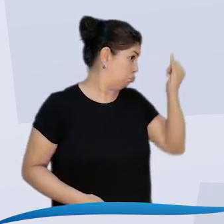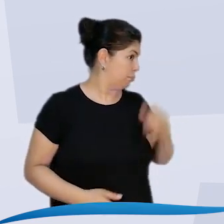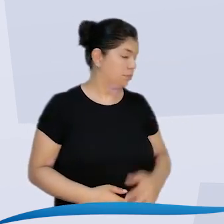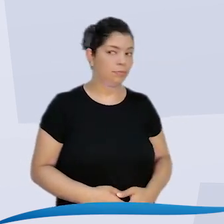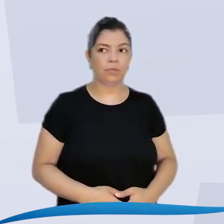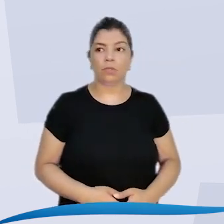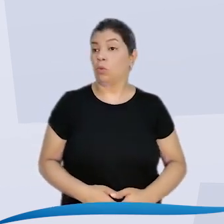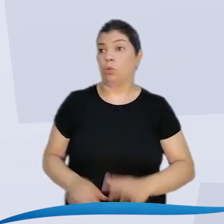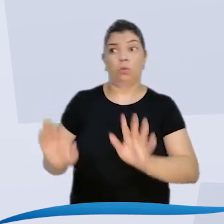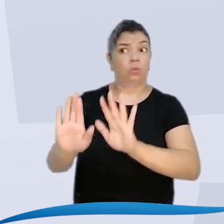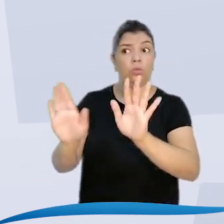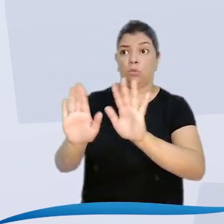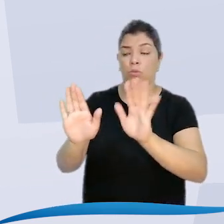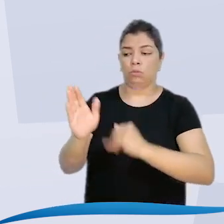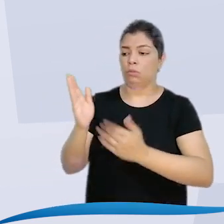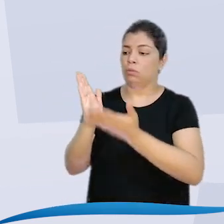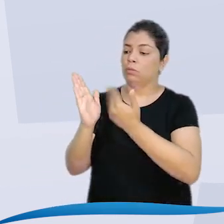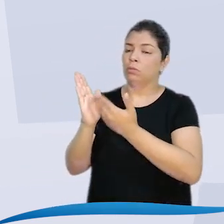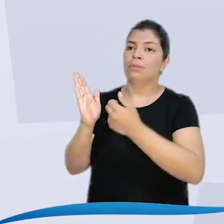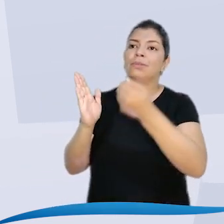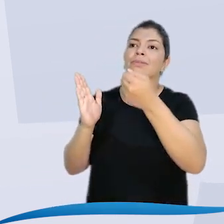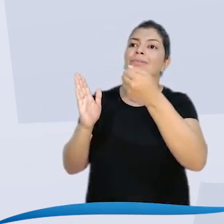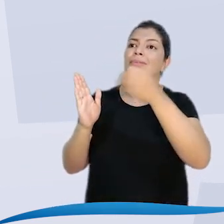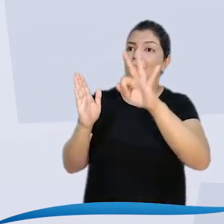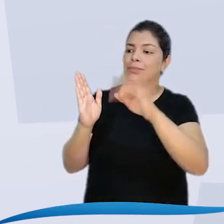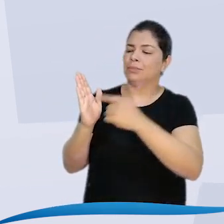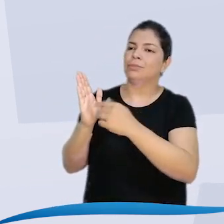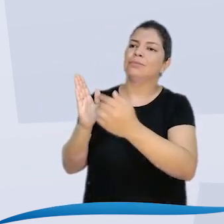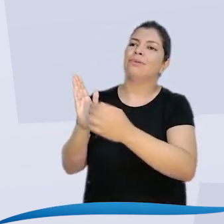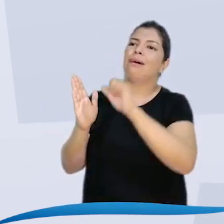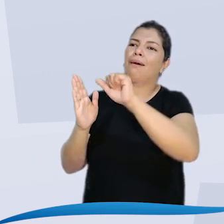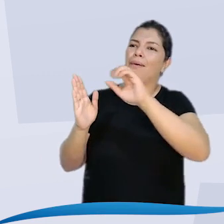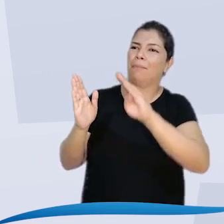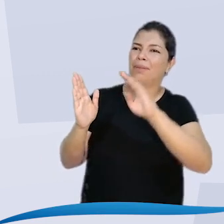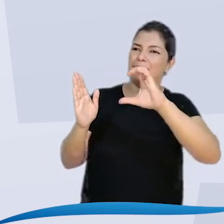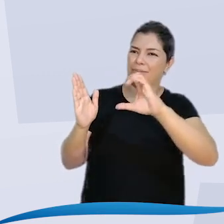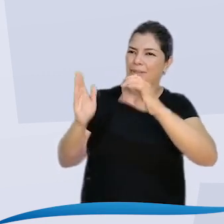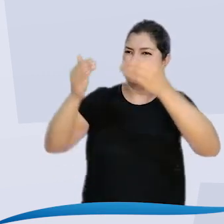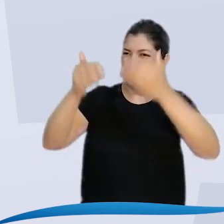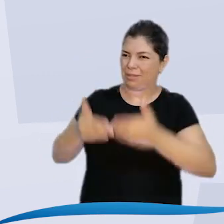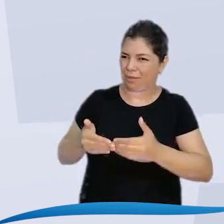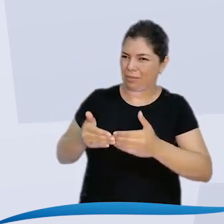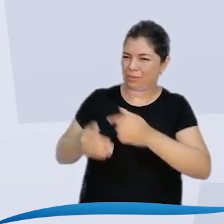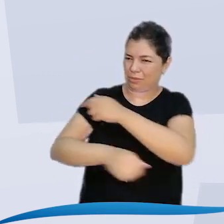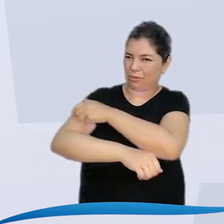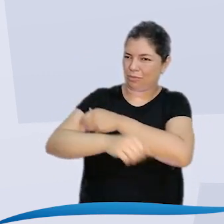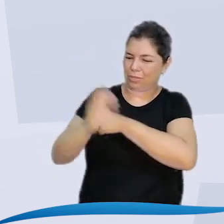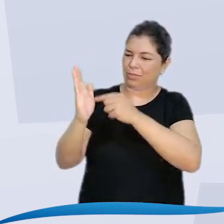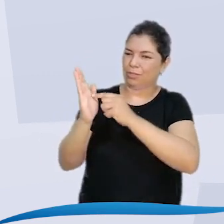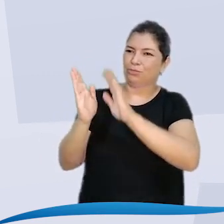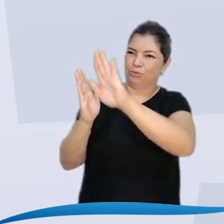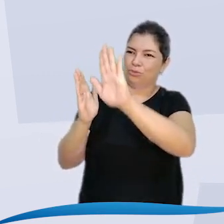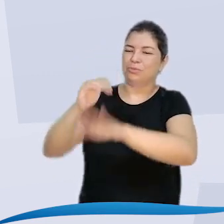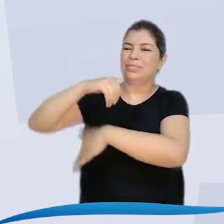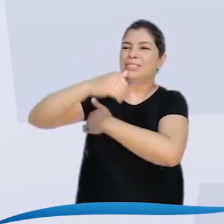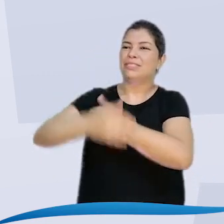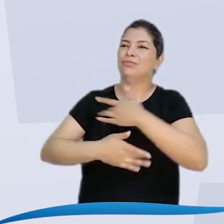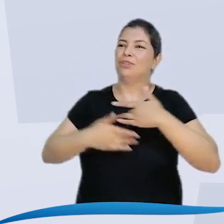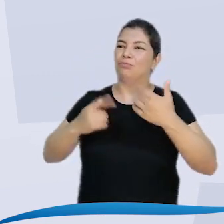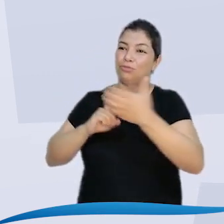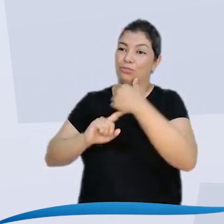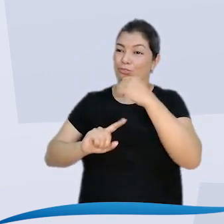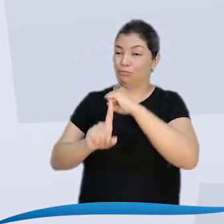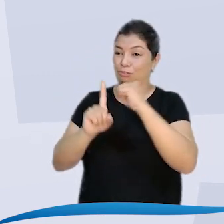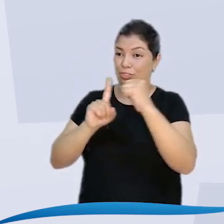páginas 13 y 14 del documento ABC de los Comités Territoriales de Discapacidad del Ministerio de Salud y Protección Social